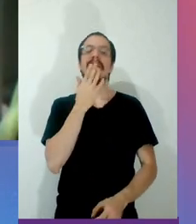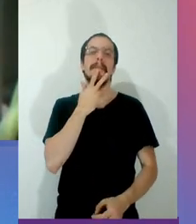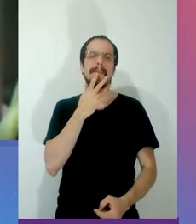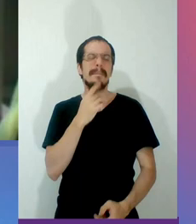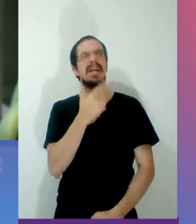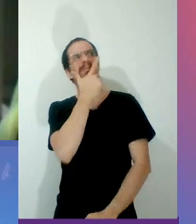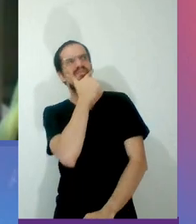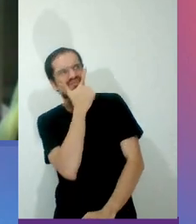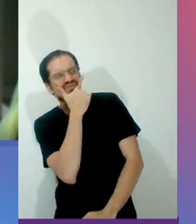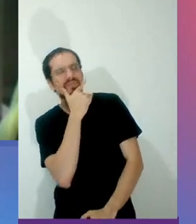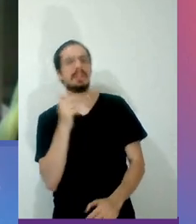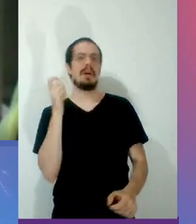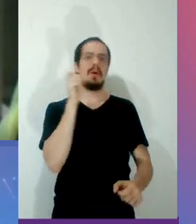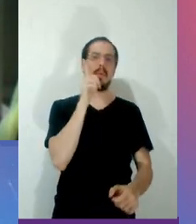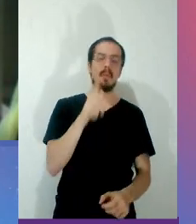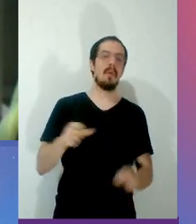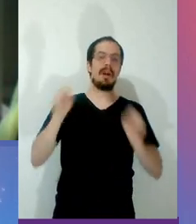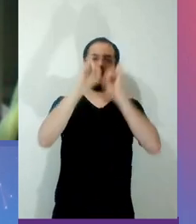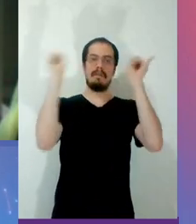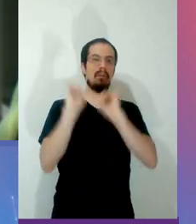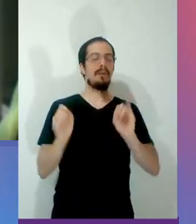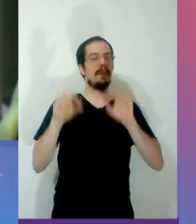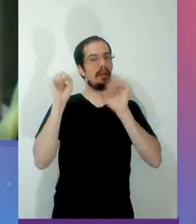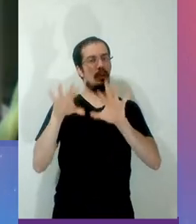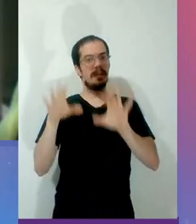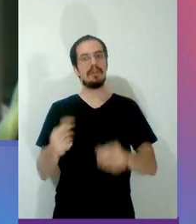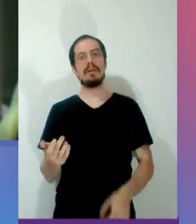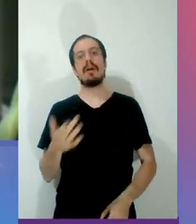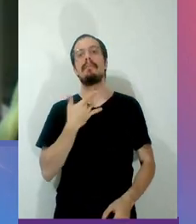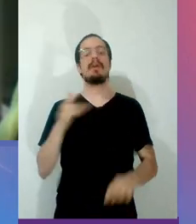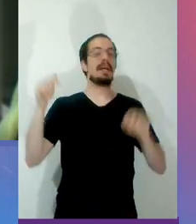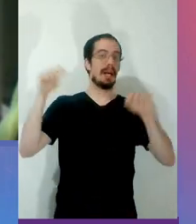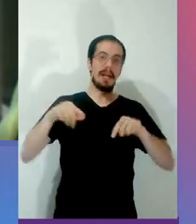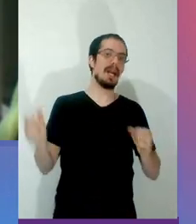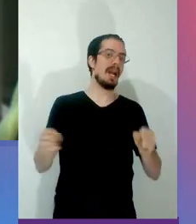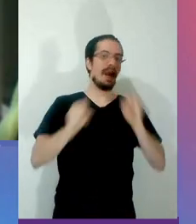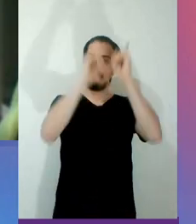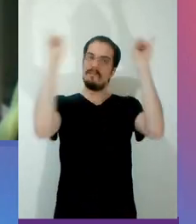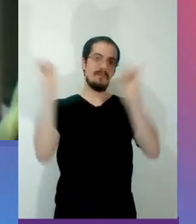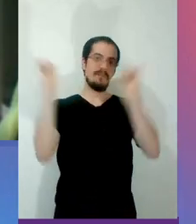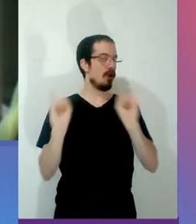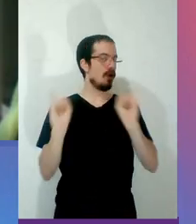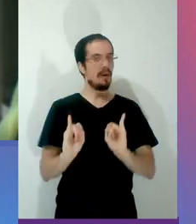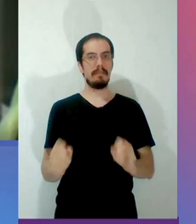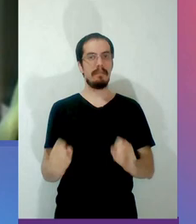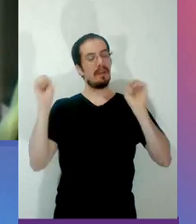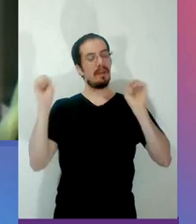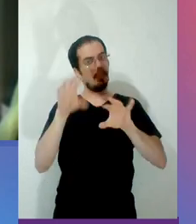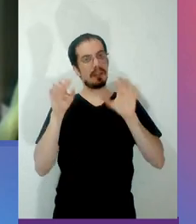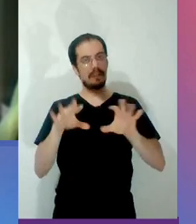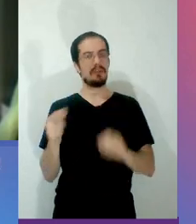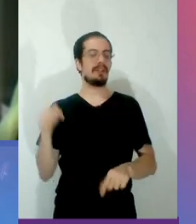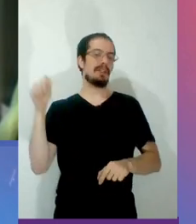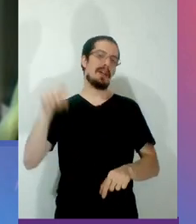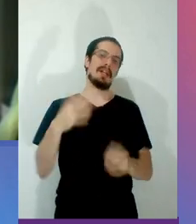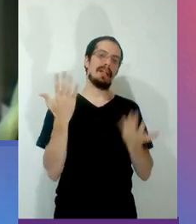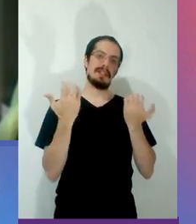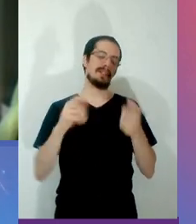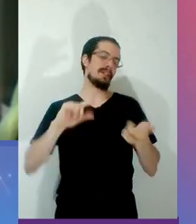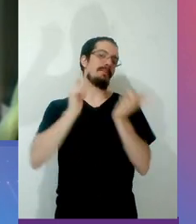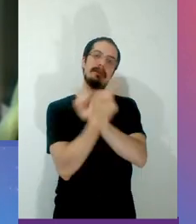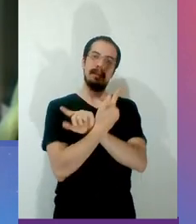educación. A lo mejor hacer un cambio de paradigma, también lo mencionaron ahí las